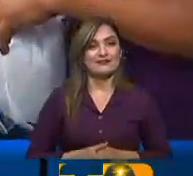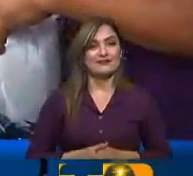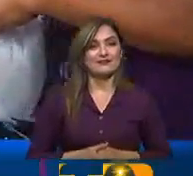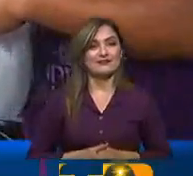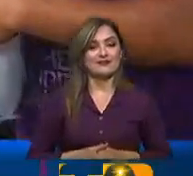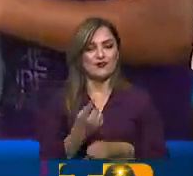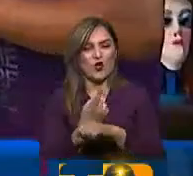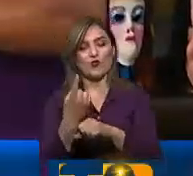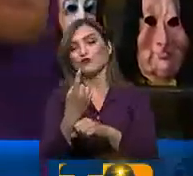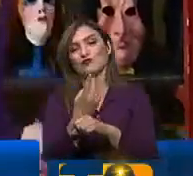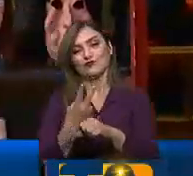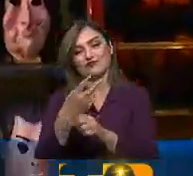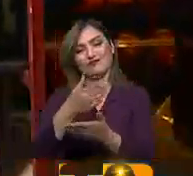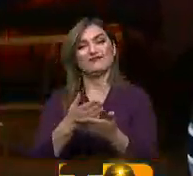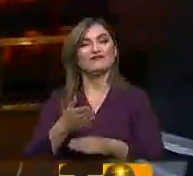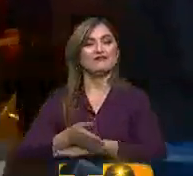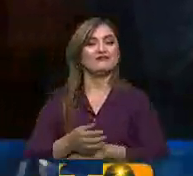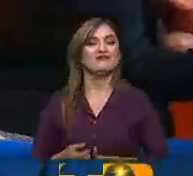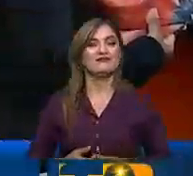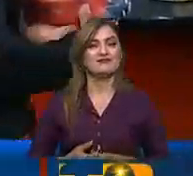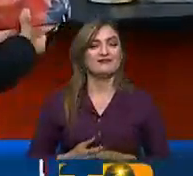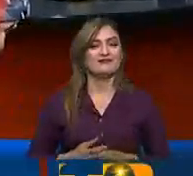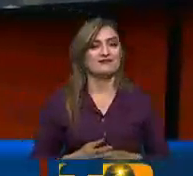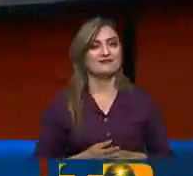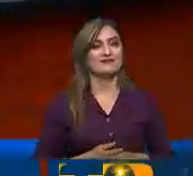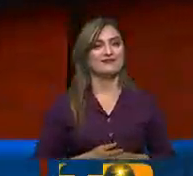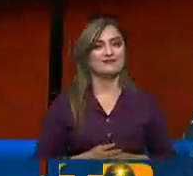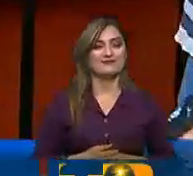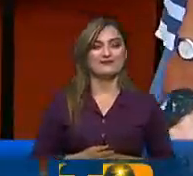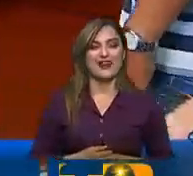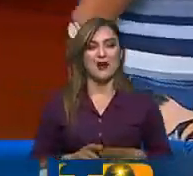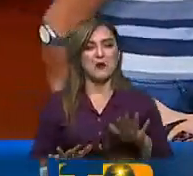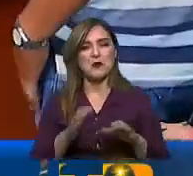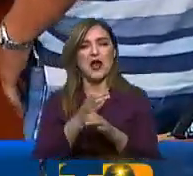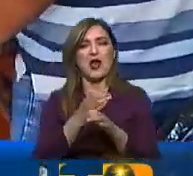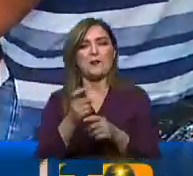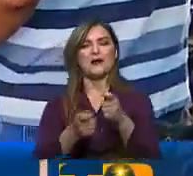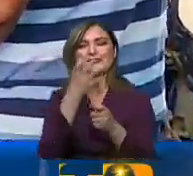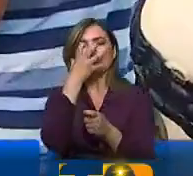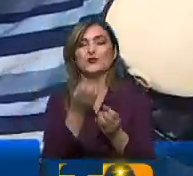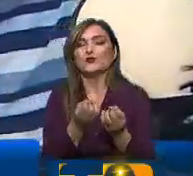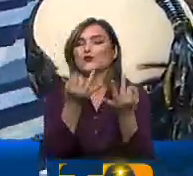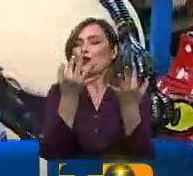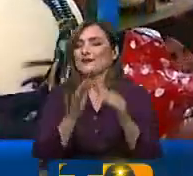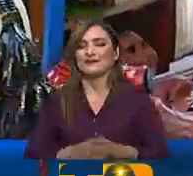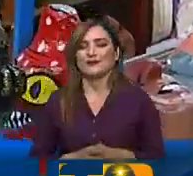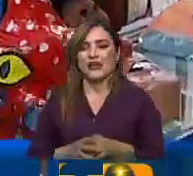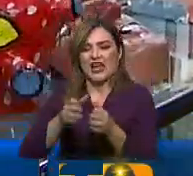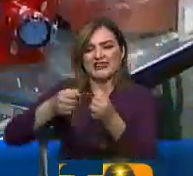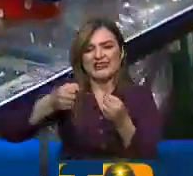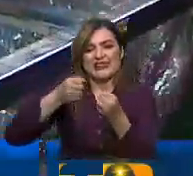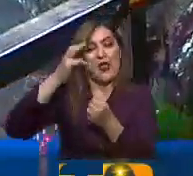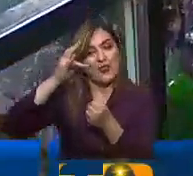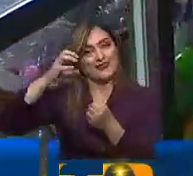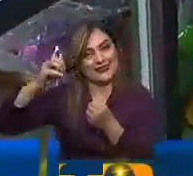en una hora, hora y media, dos horas después, ¿no? Don Vicente, cuéntame, ¿cuántas caretas espera vender este año? Bueno, yo hice en caucho más o menos unas 700 caretas de este